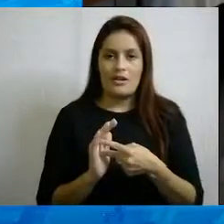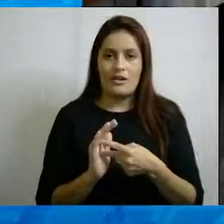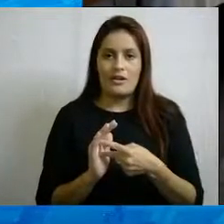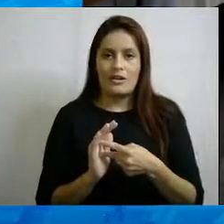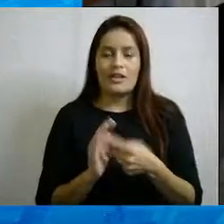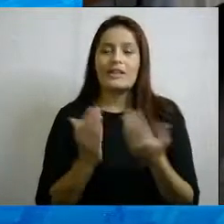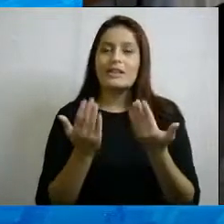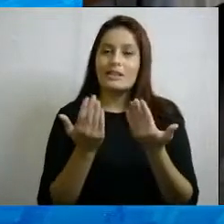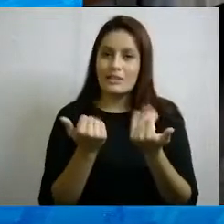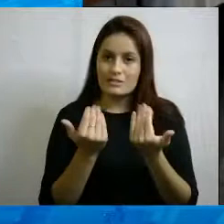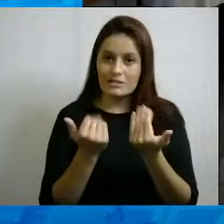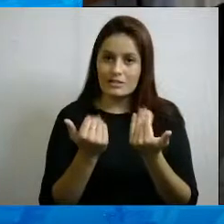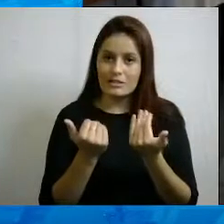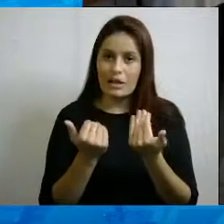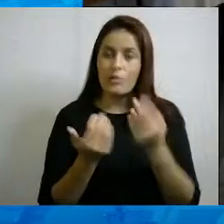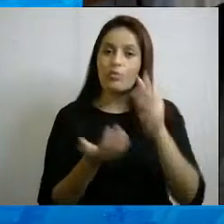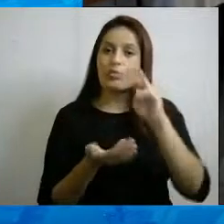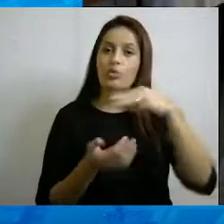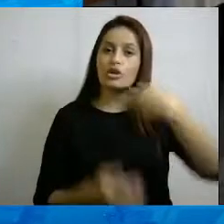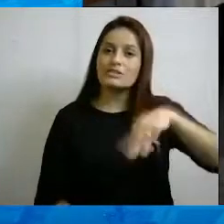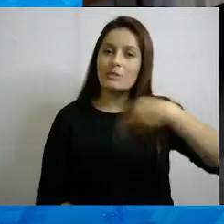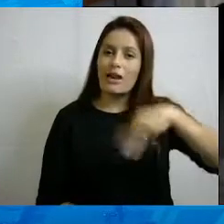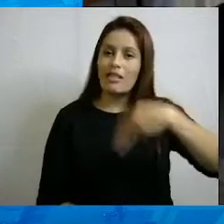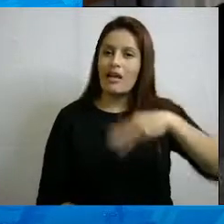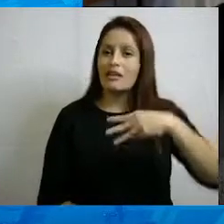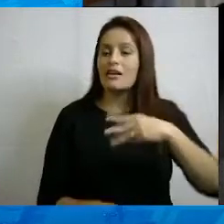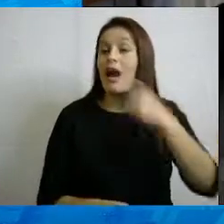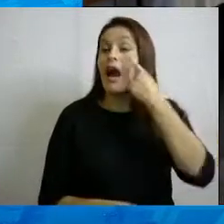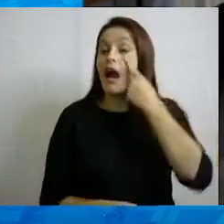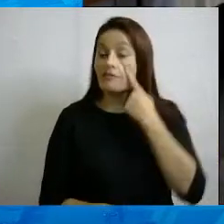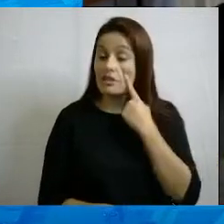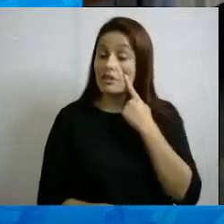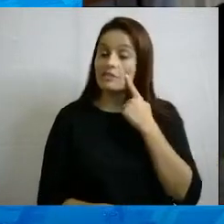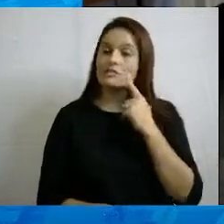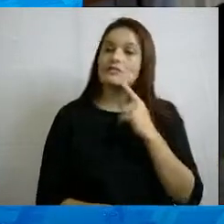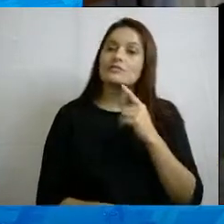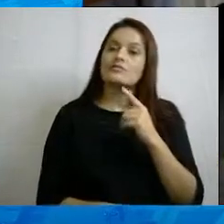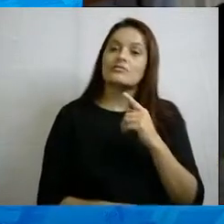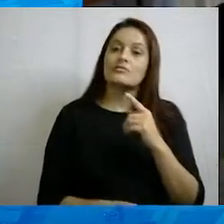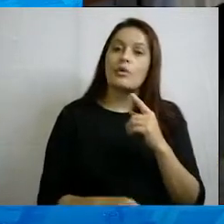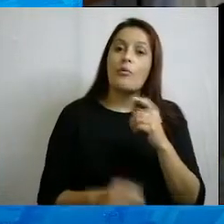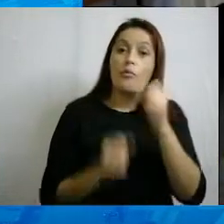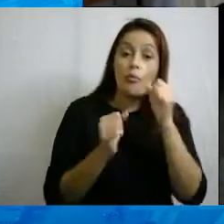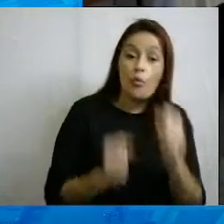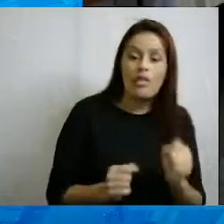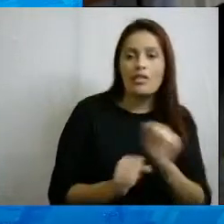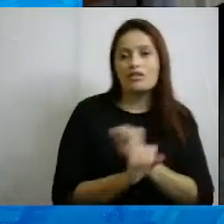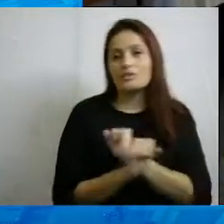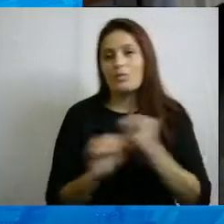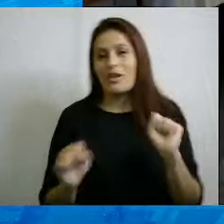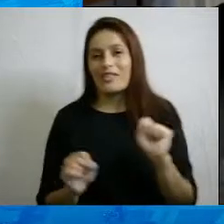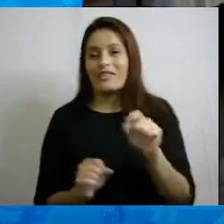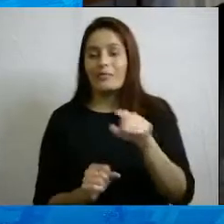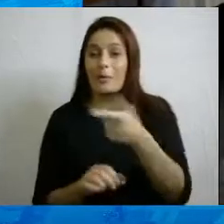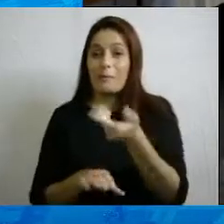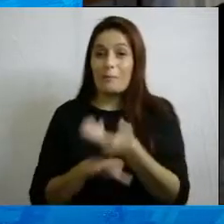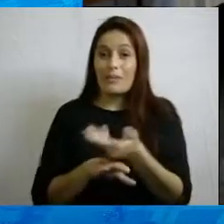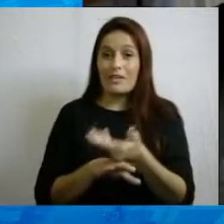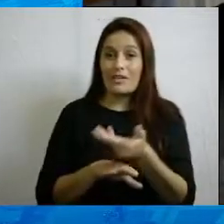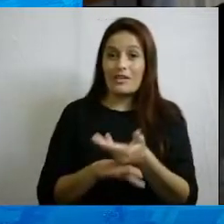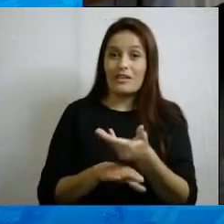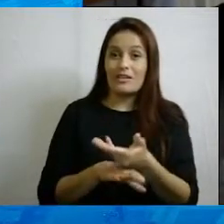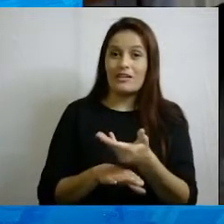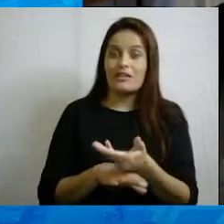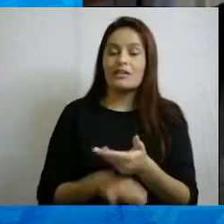y que requieren también ahí del municipio quizás otra mirada, más que el se puede o no se puede, porque ahí la solicitud de ustedes es bien concreta,